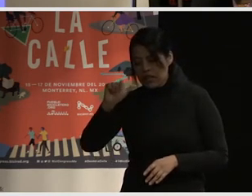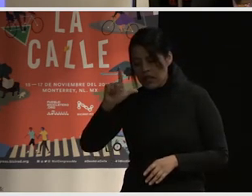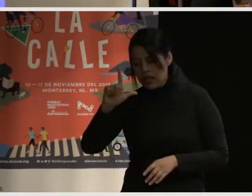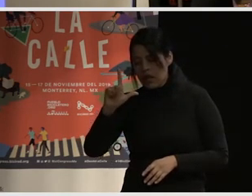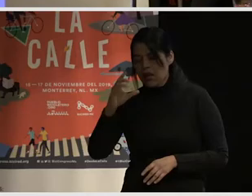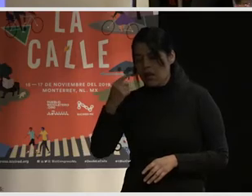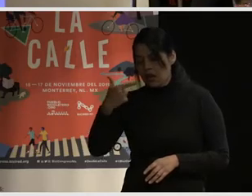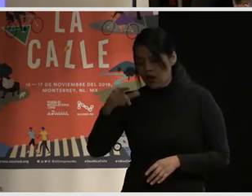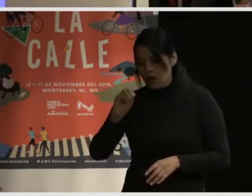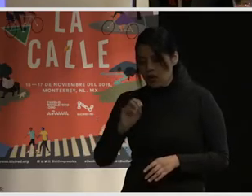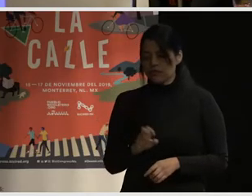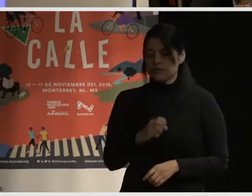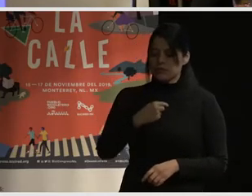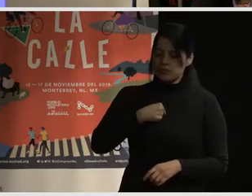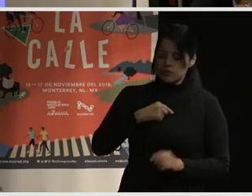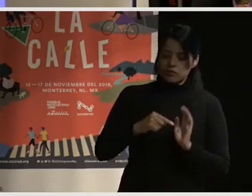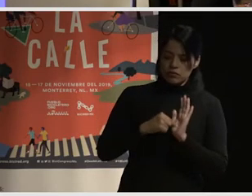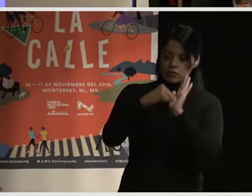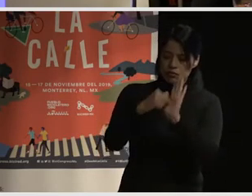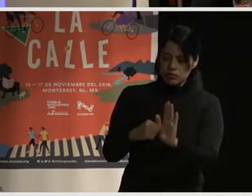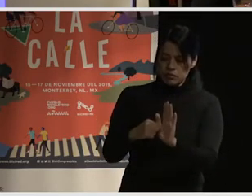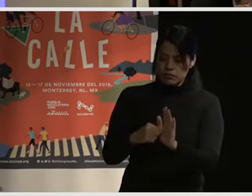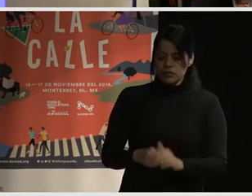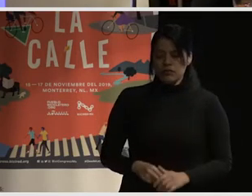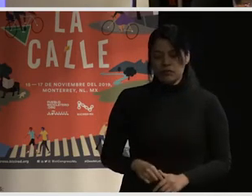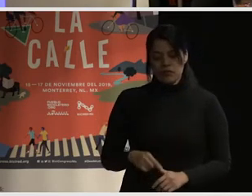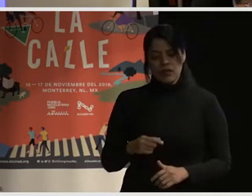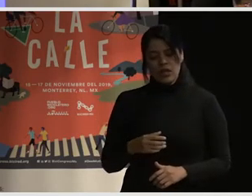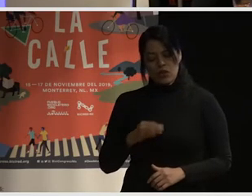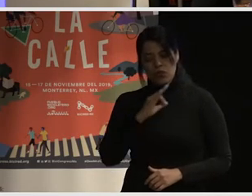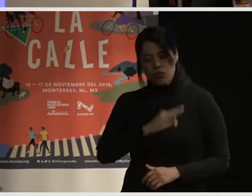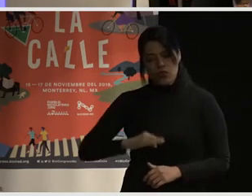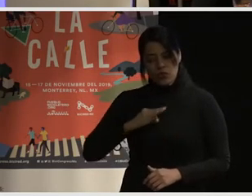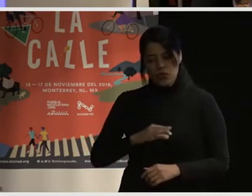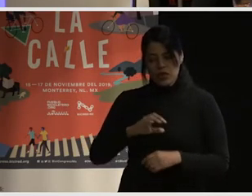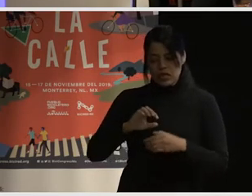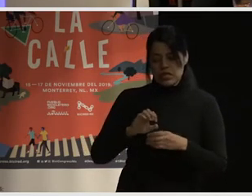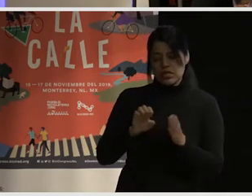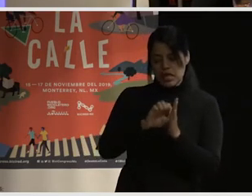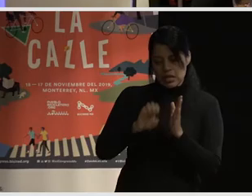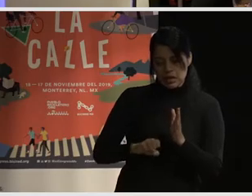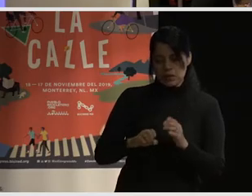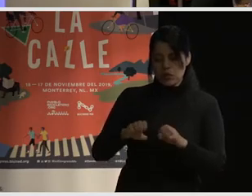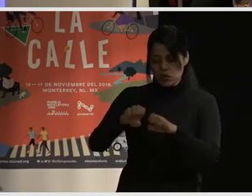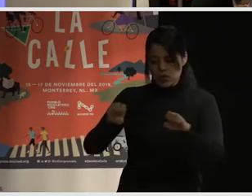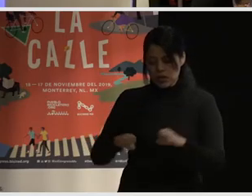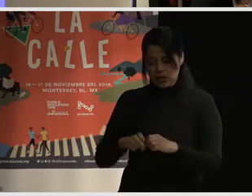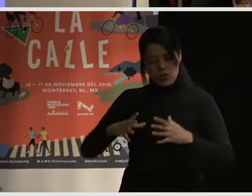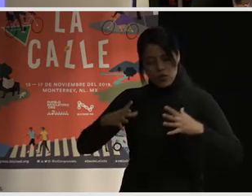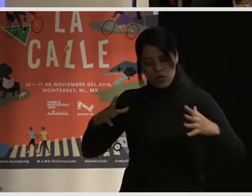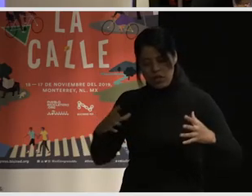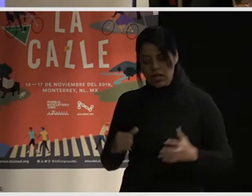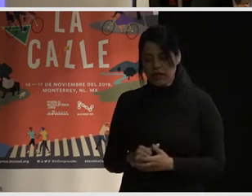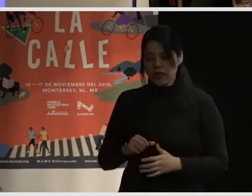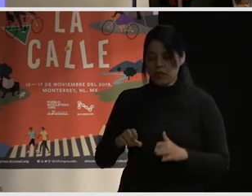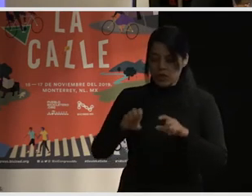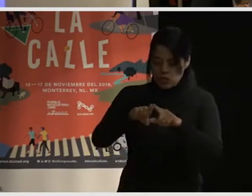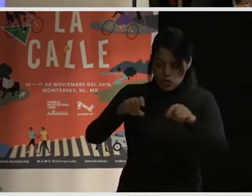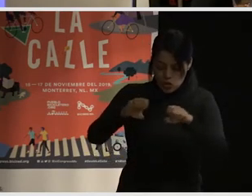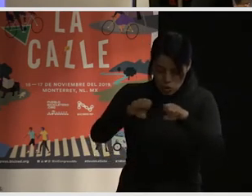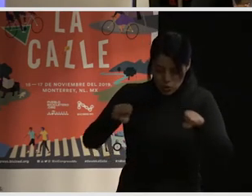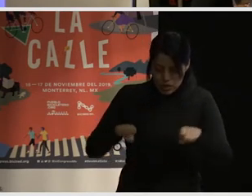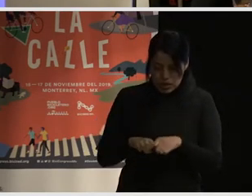ejemplo que a mí me toca presentar hoy es uno muy afortunado muy muy afortunado porque somos un equipo muy grande porque somos un equipo